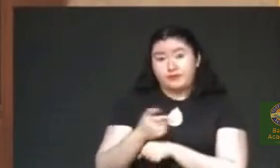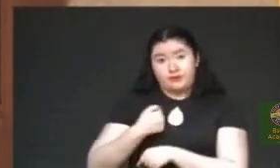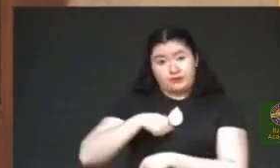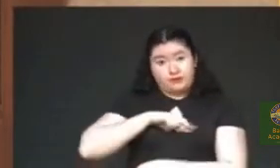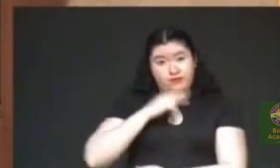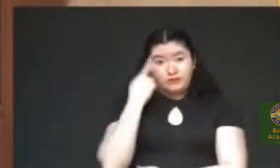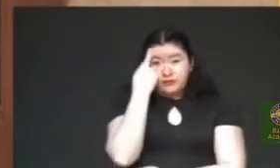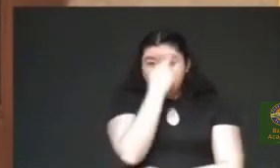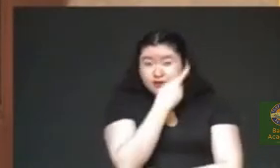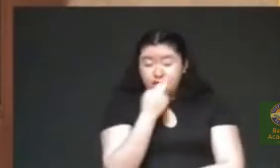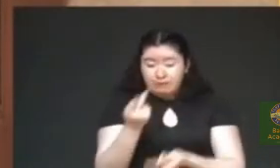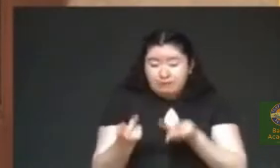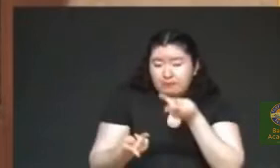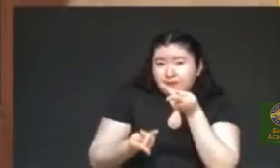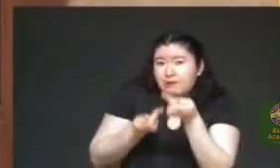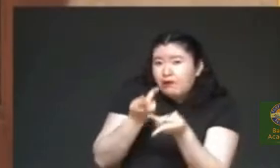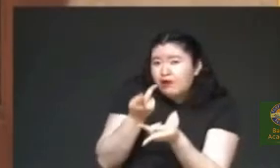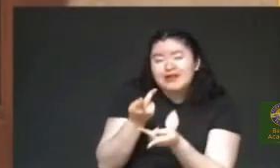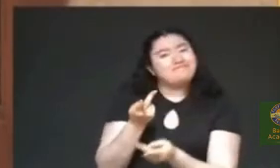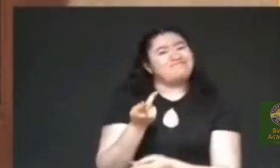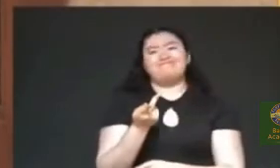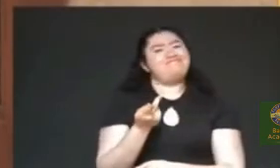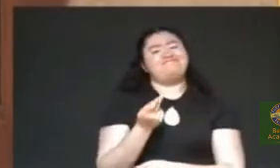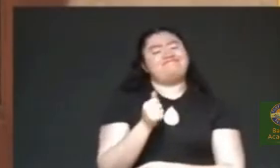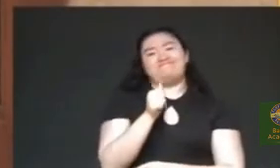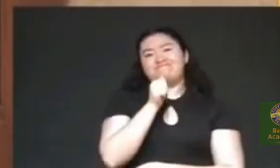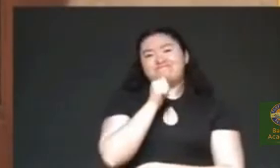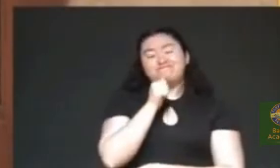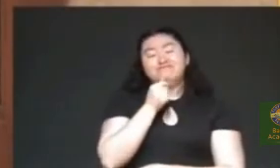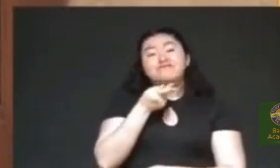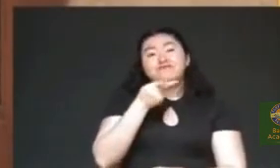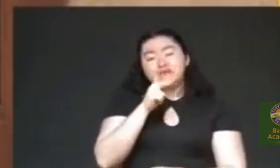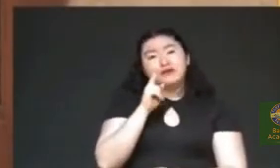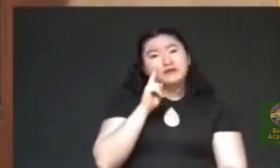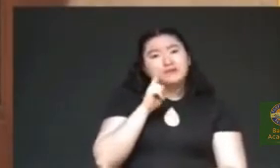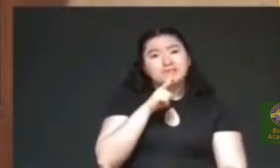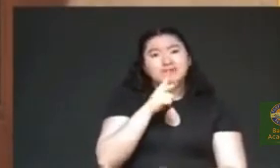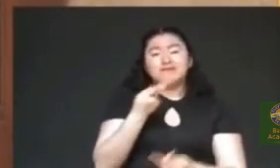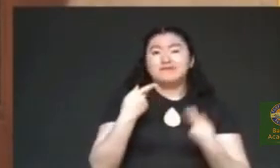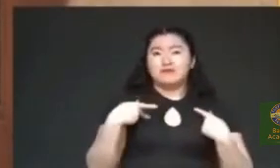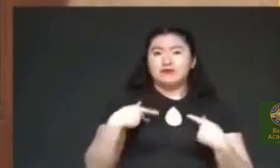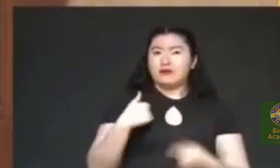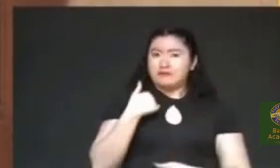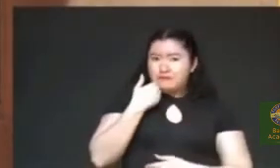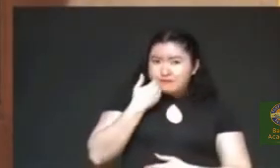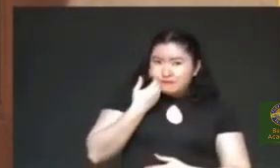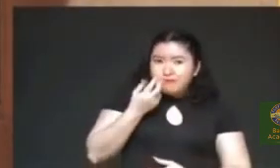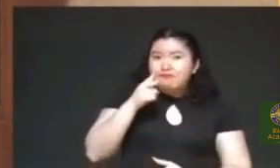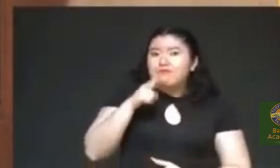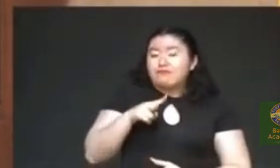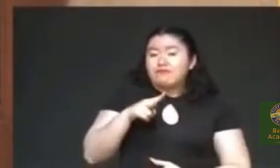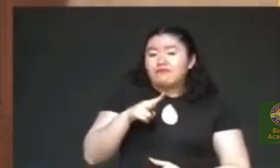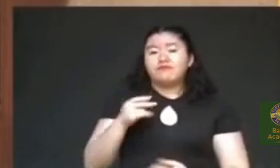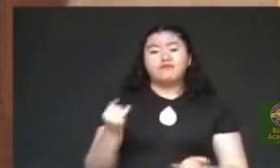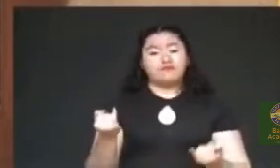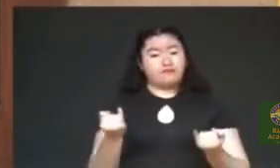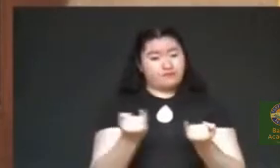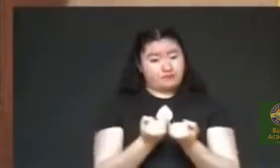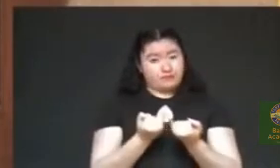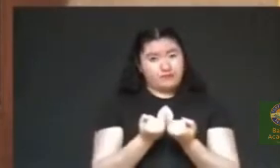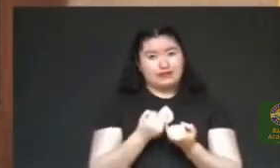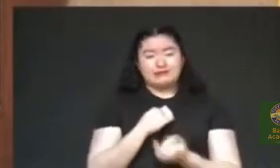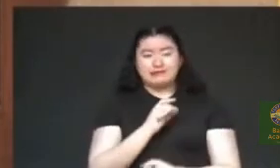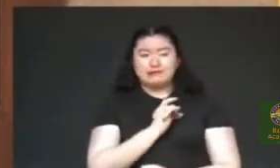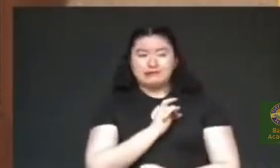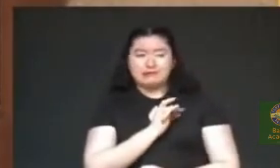no levantamos encuestas, lo que sí observamos es pues, que hay un gran ánimo, pero también por el otro lado hay cierto